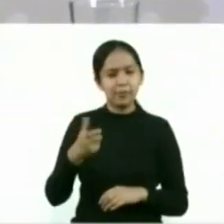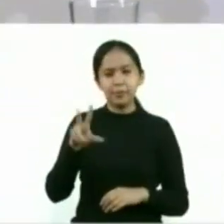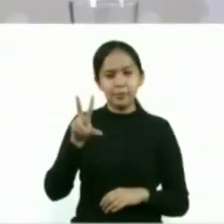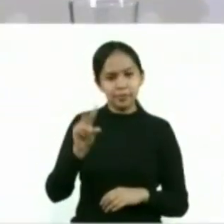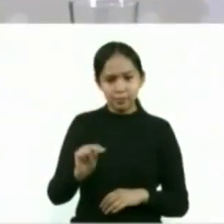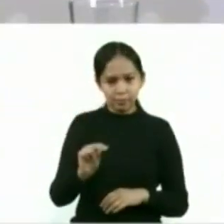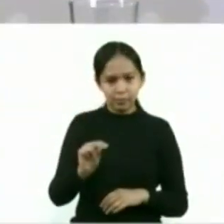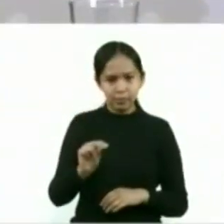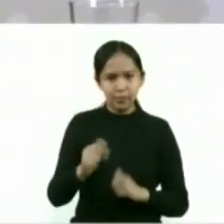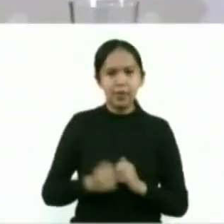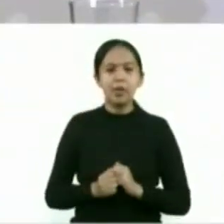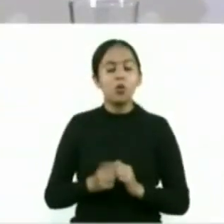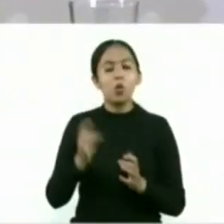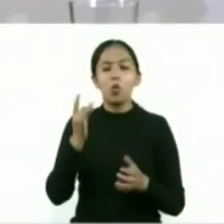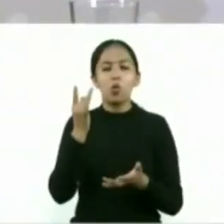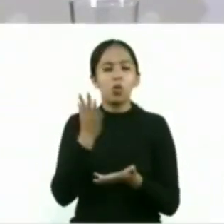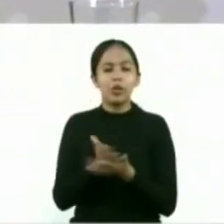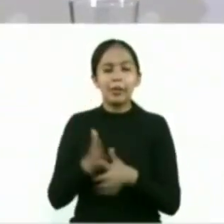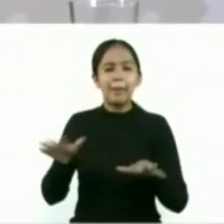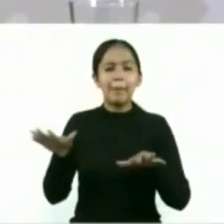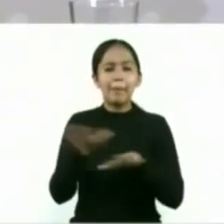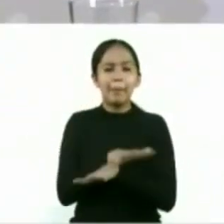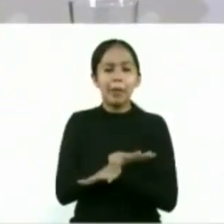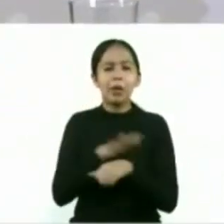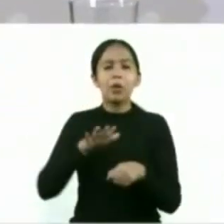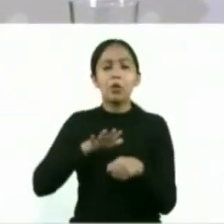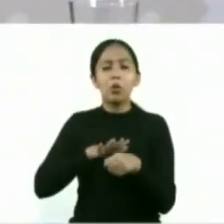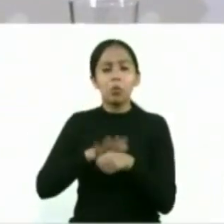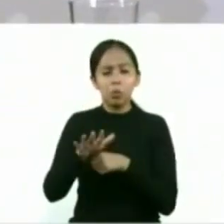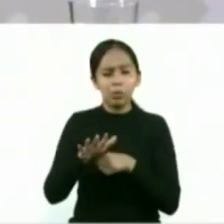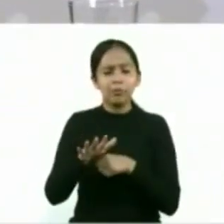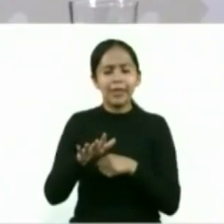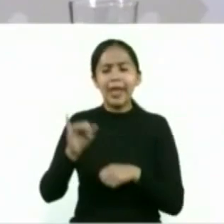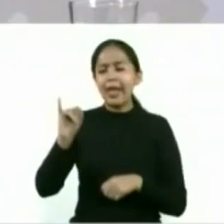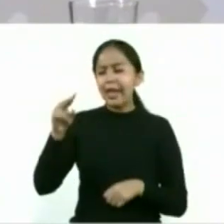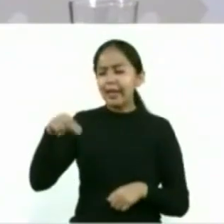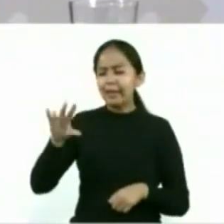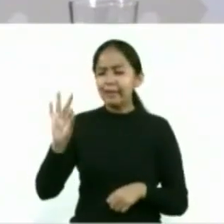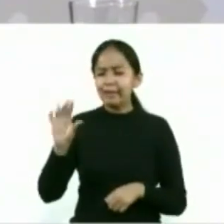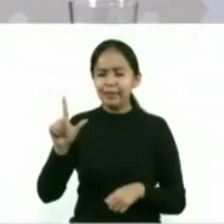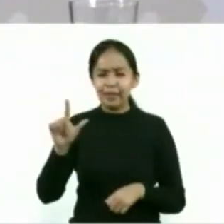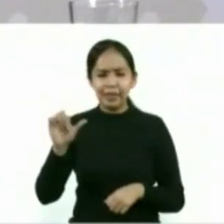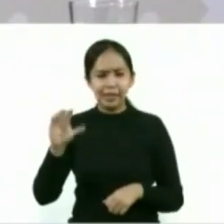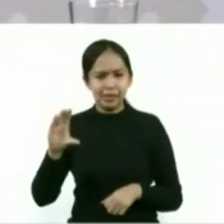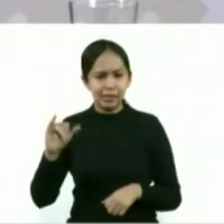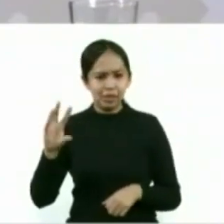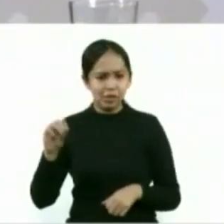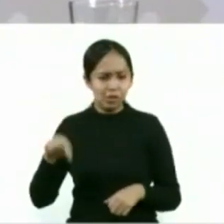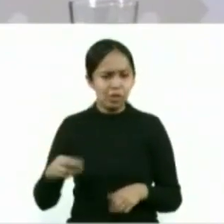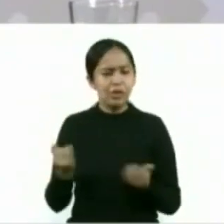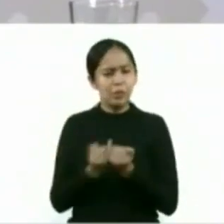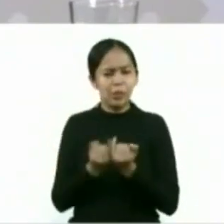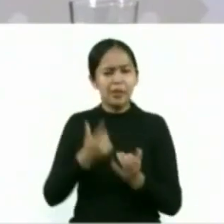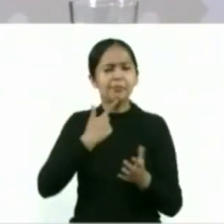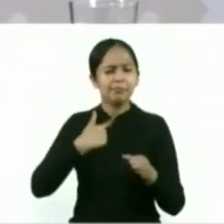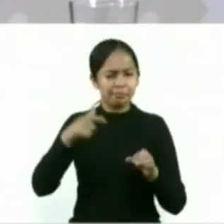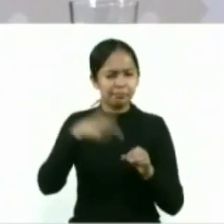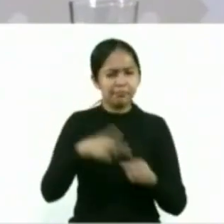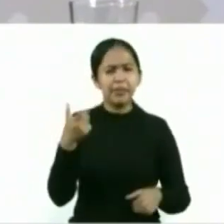Solamente será una actualización basada en la inflación y en el costo de combustible.